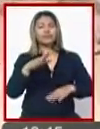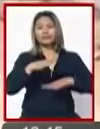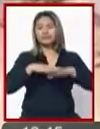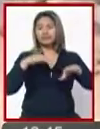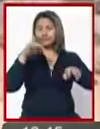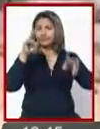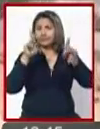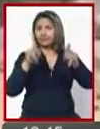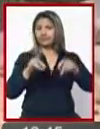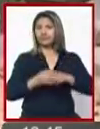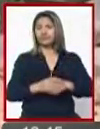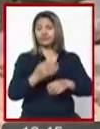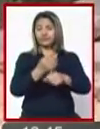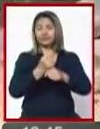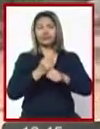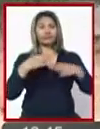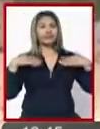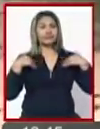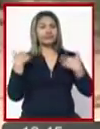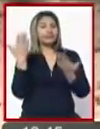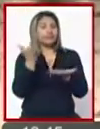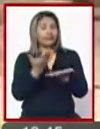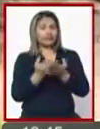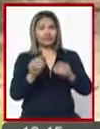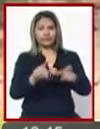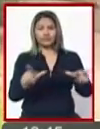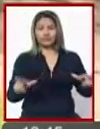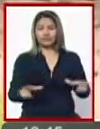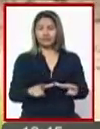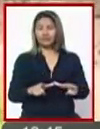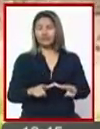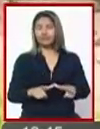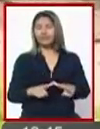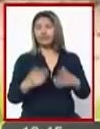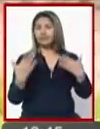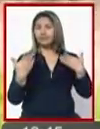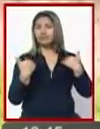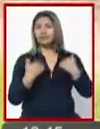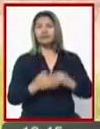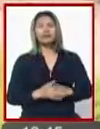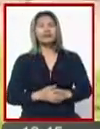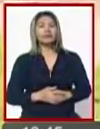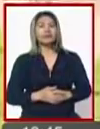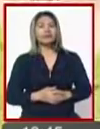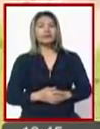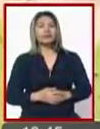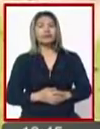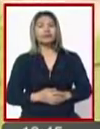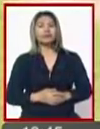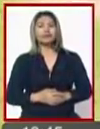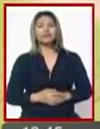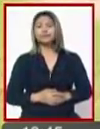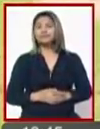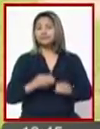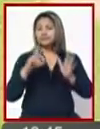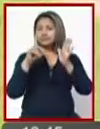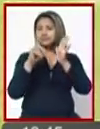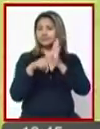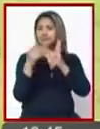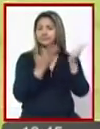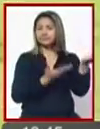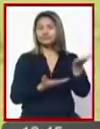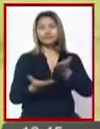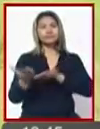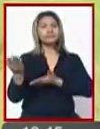de los vecinos, los rescatistas de animales han llegado en este momento y van a proceder a conocer del caso para posteriormente